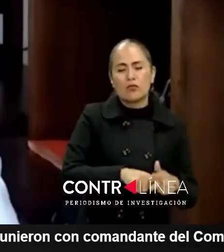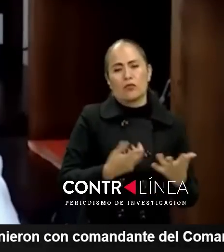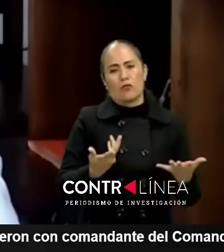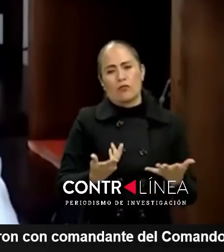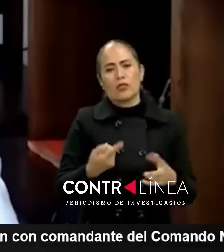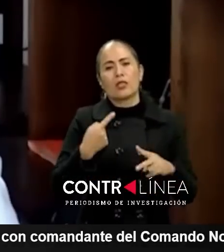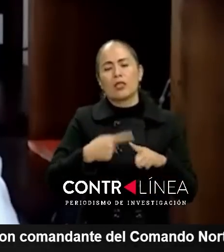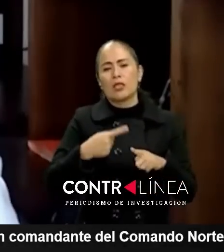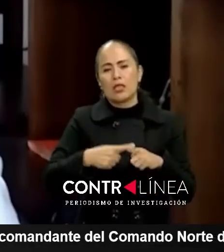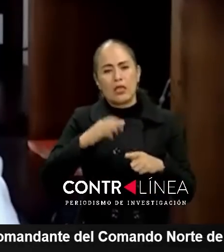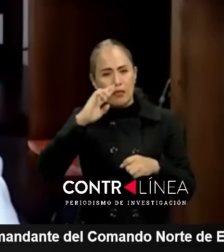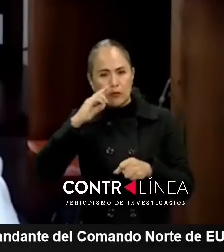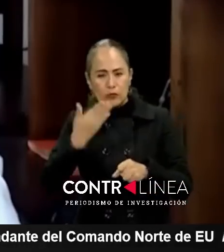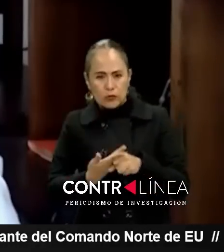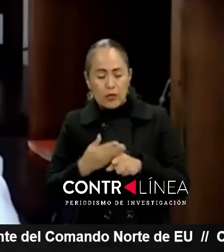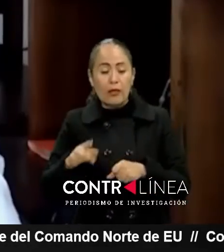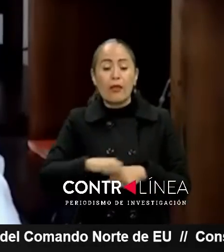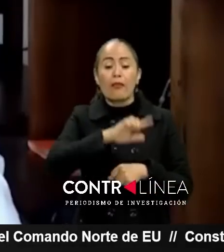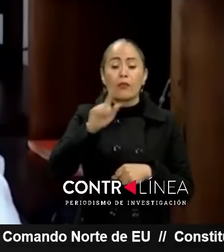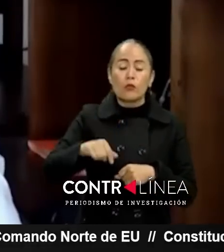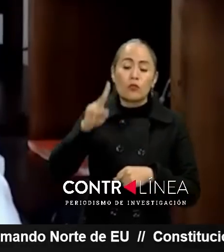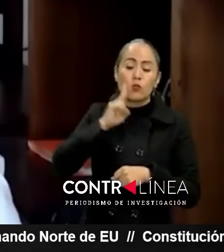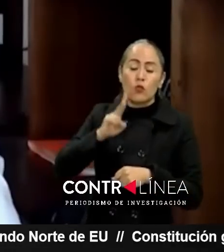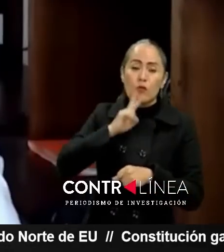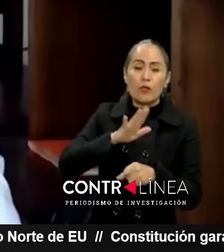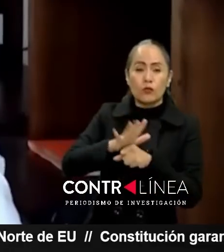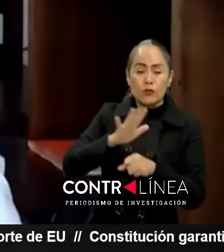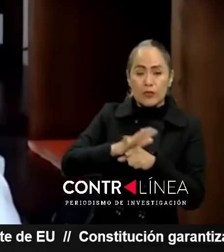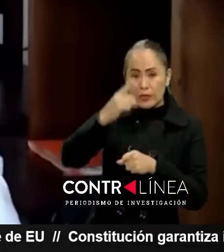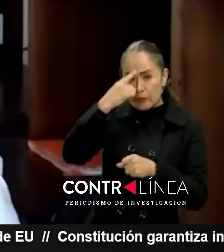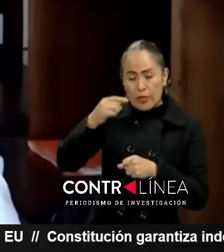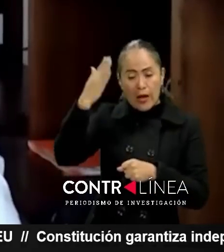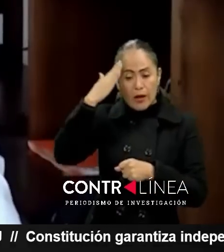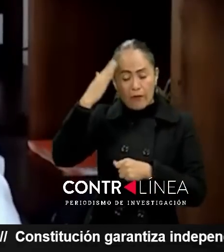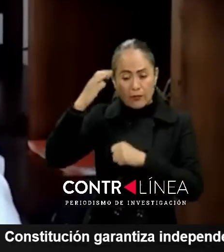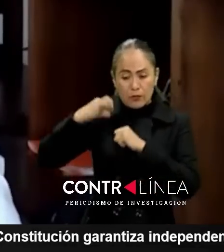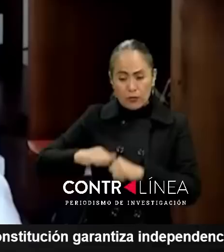los elementos necesarios para que la autoridad jurisdiccional pueda